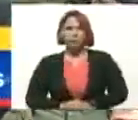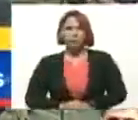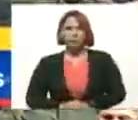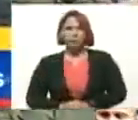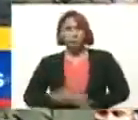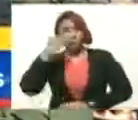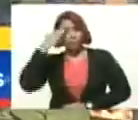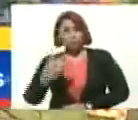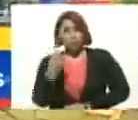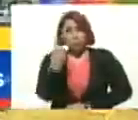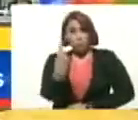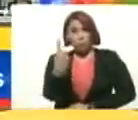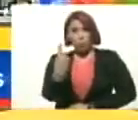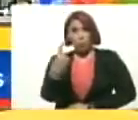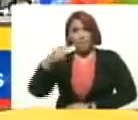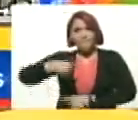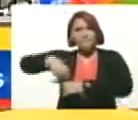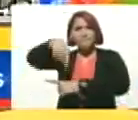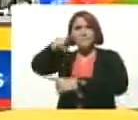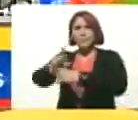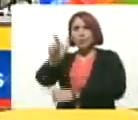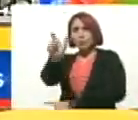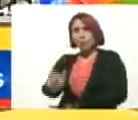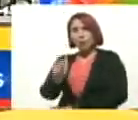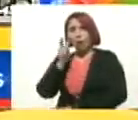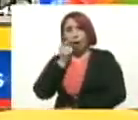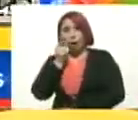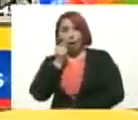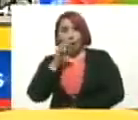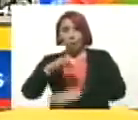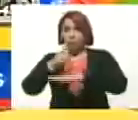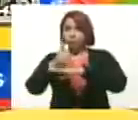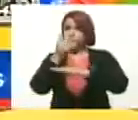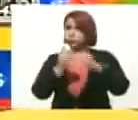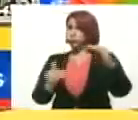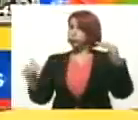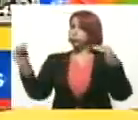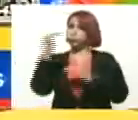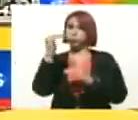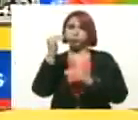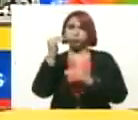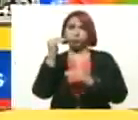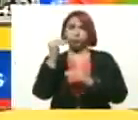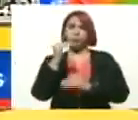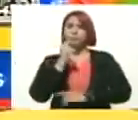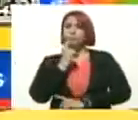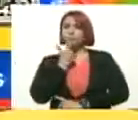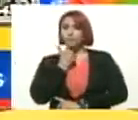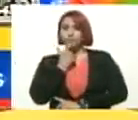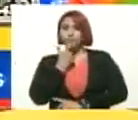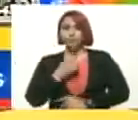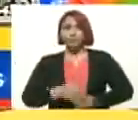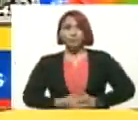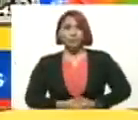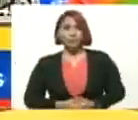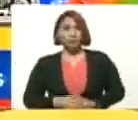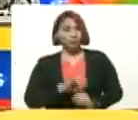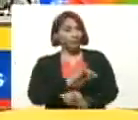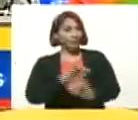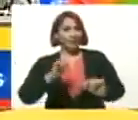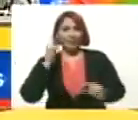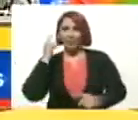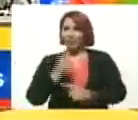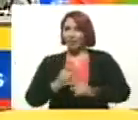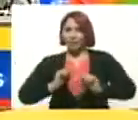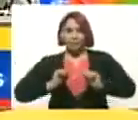militar a uno de sus protagonistas principales, el general en jefe Vladimir Padrino López. Desde ya hay que empezar a